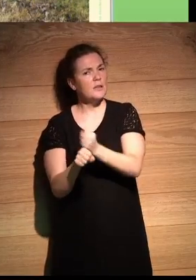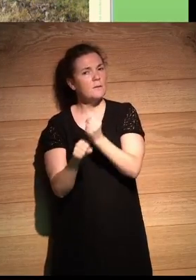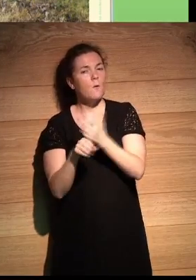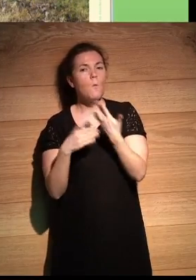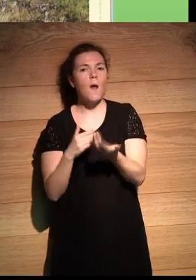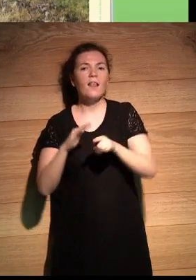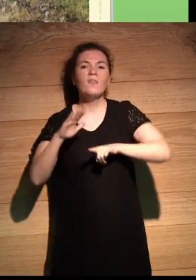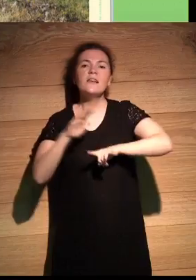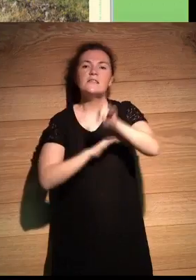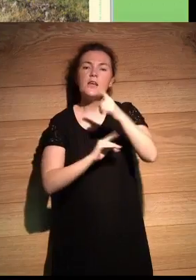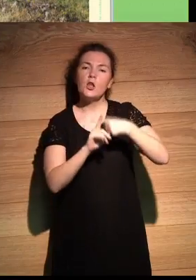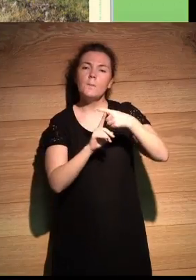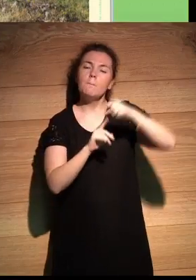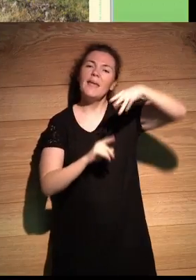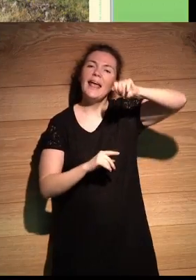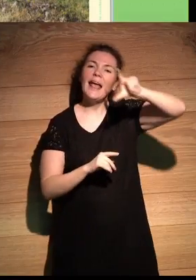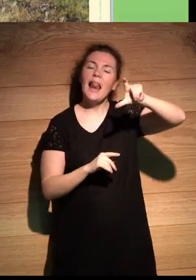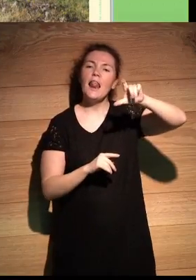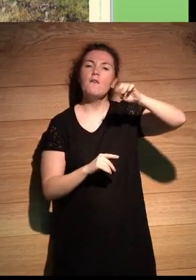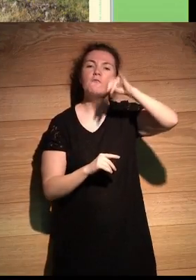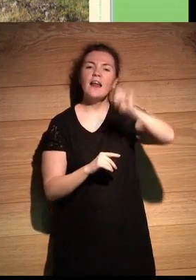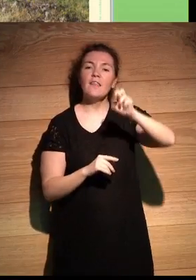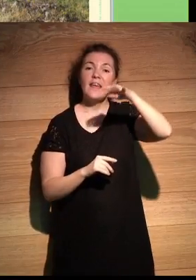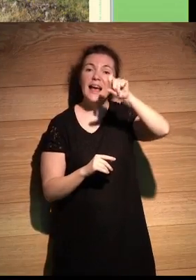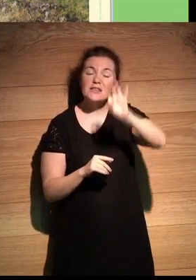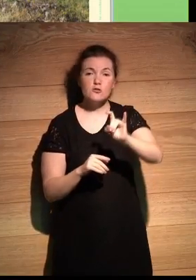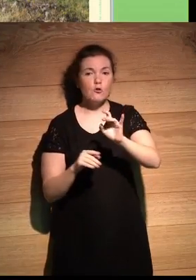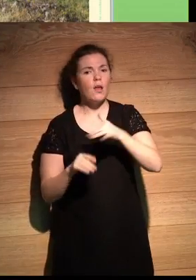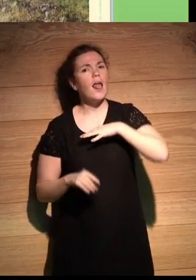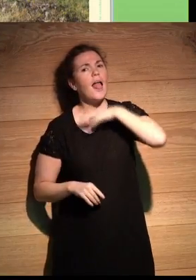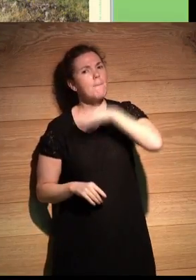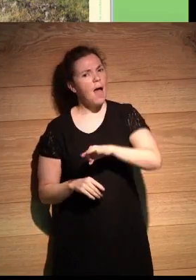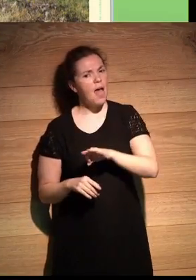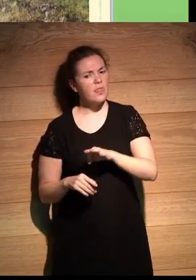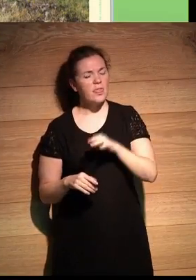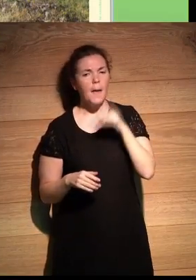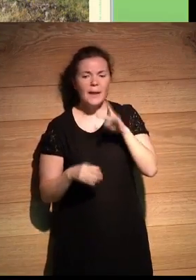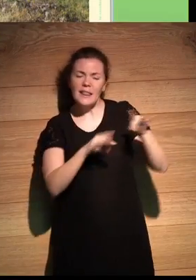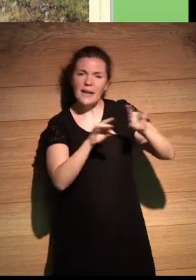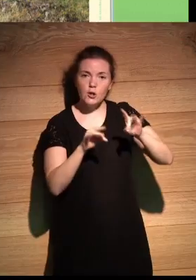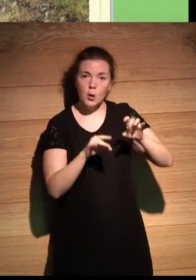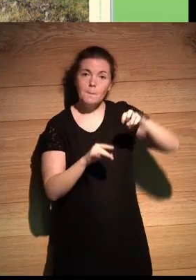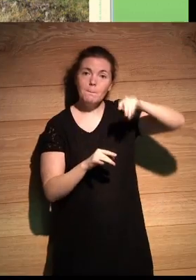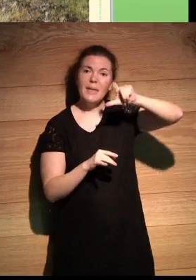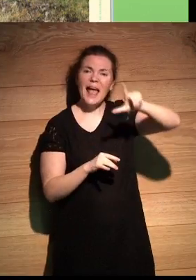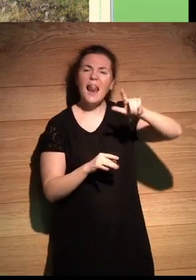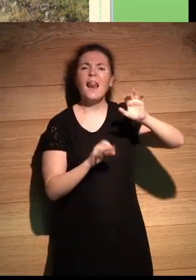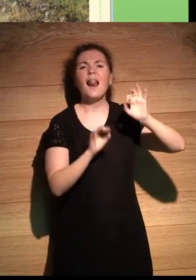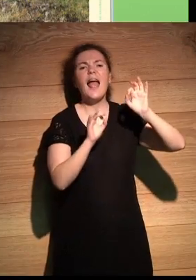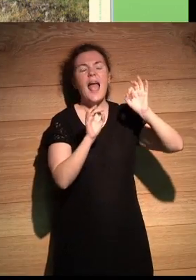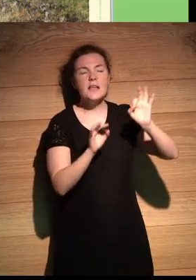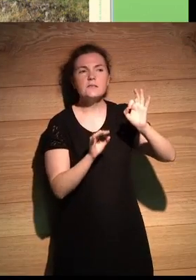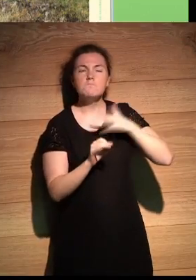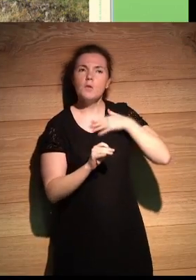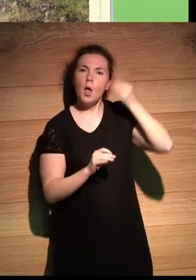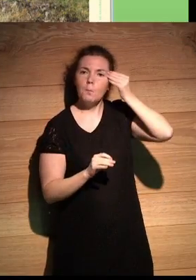que es el desarrollo de Miguel Fernández de Castro que es capaz de leer con nosotros un territorio. Miguel Fernández de Castro es posiblemente, desde mi